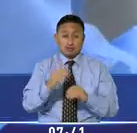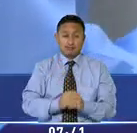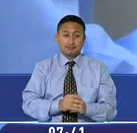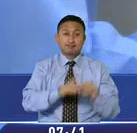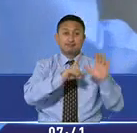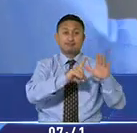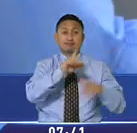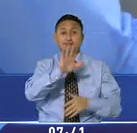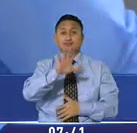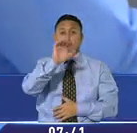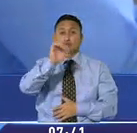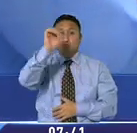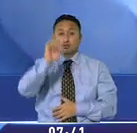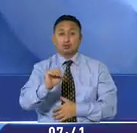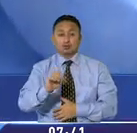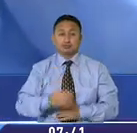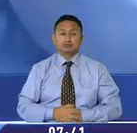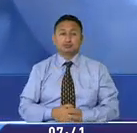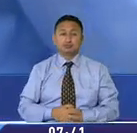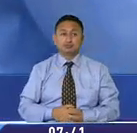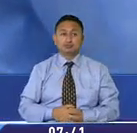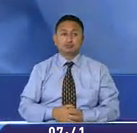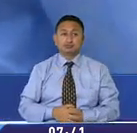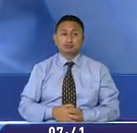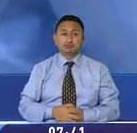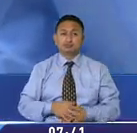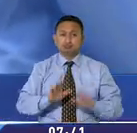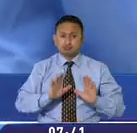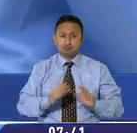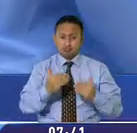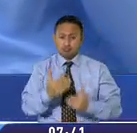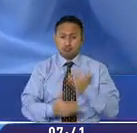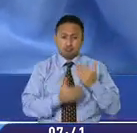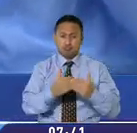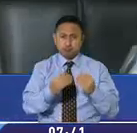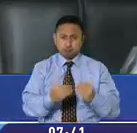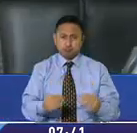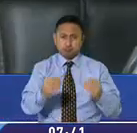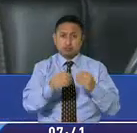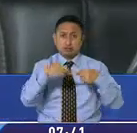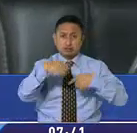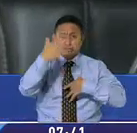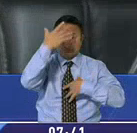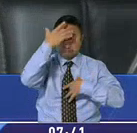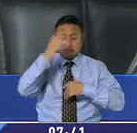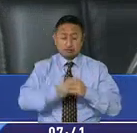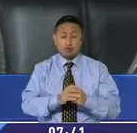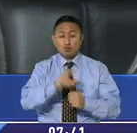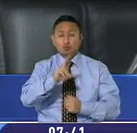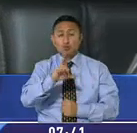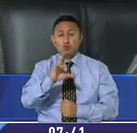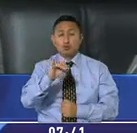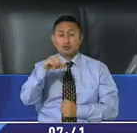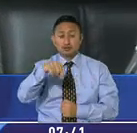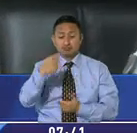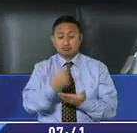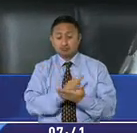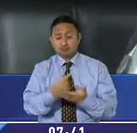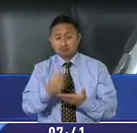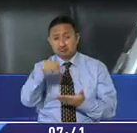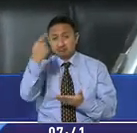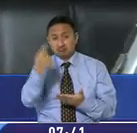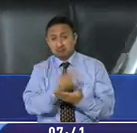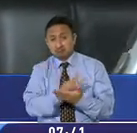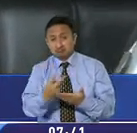al 65%. Seguirán aumentando los pacientes de UCI de hospitalización durante esta semana hasta aproximadamente